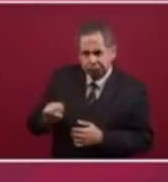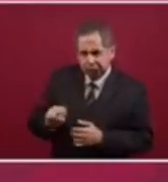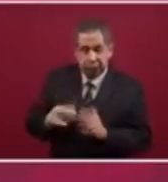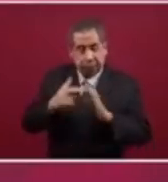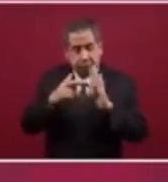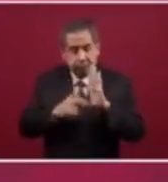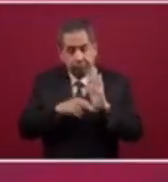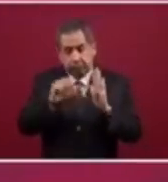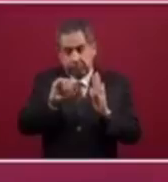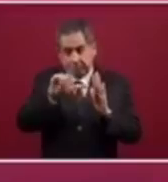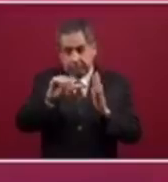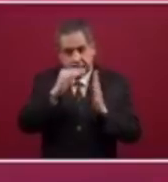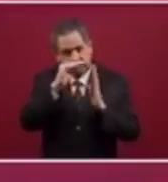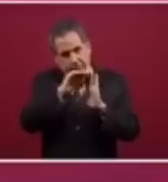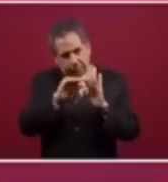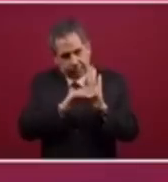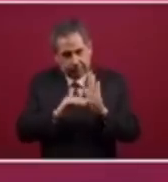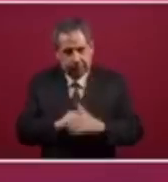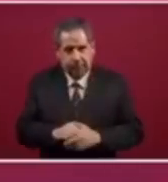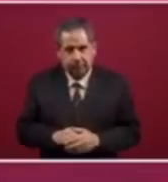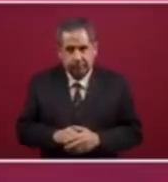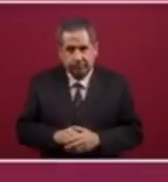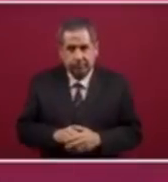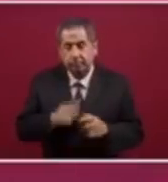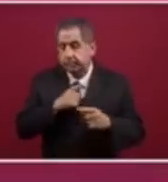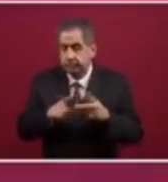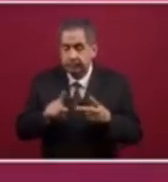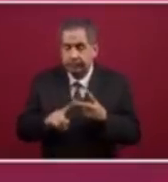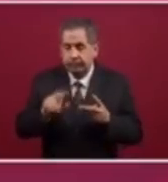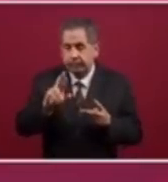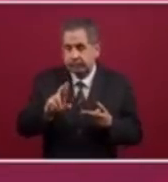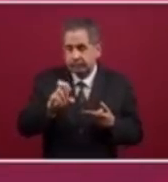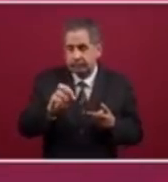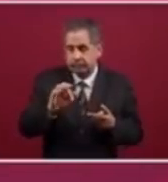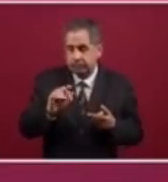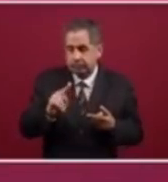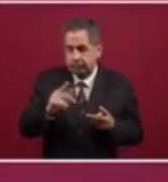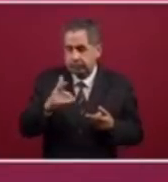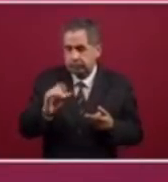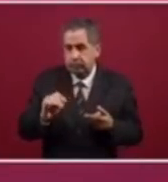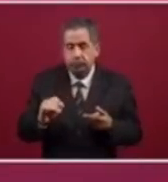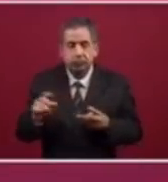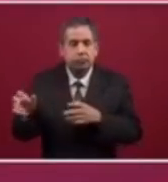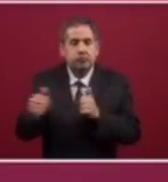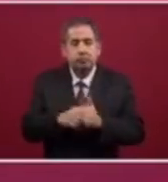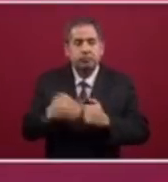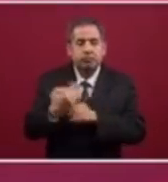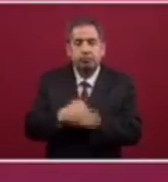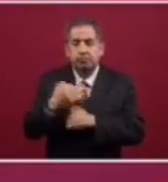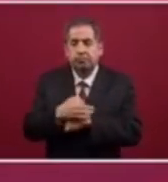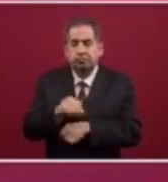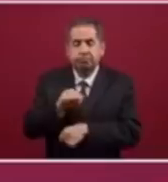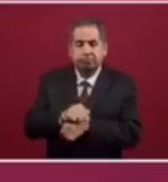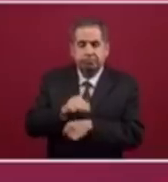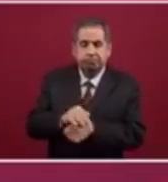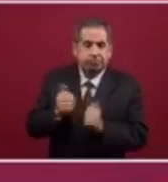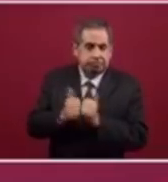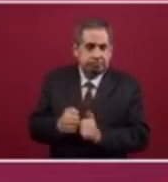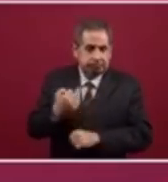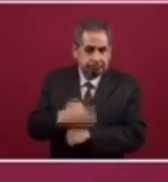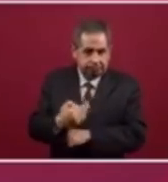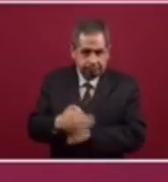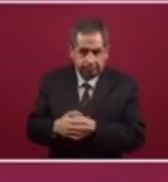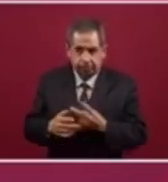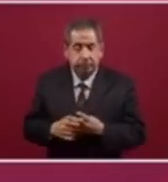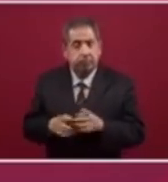la ley sus consideraciones. El refugio, tenemos un aumento de peticiones de refugio. Se va a fortalecer a